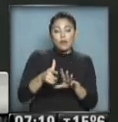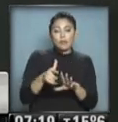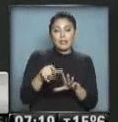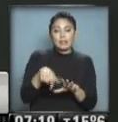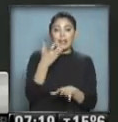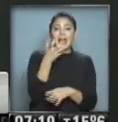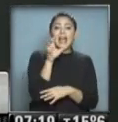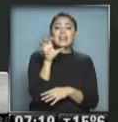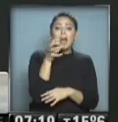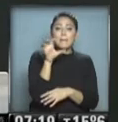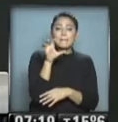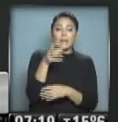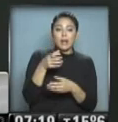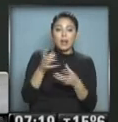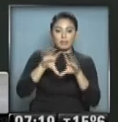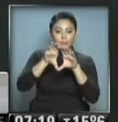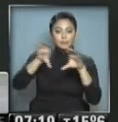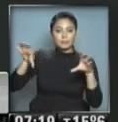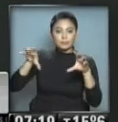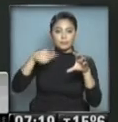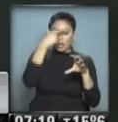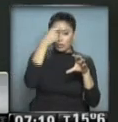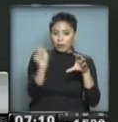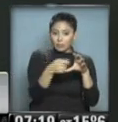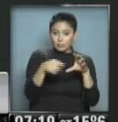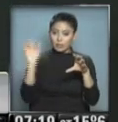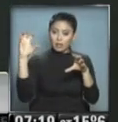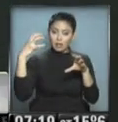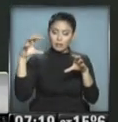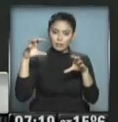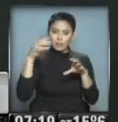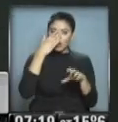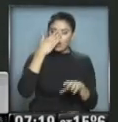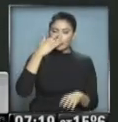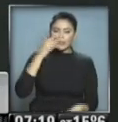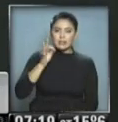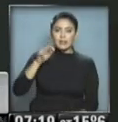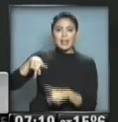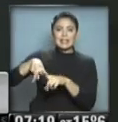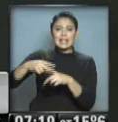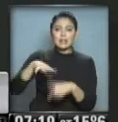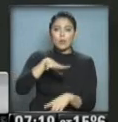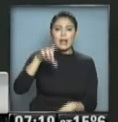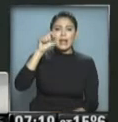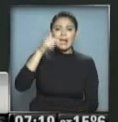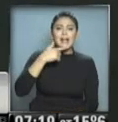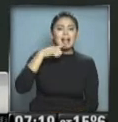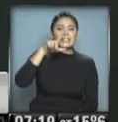esta cámara filmadora en la cabina del motorman, nos encontramos con que en el taller de Castelar no la